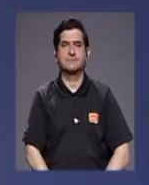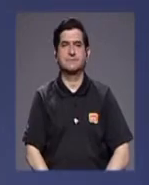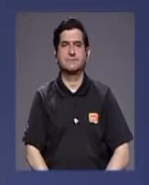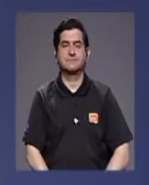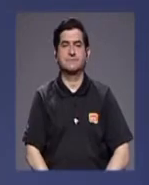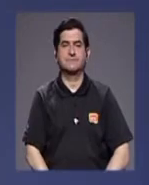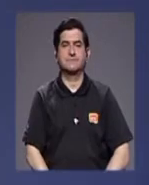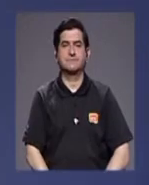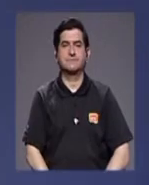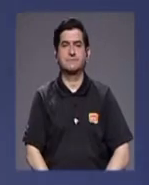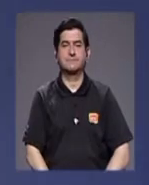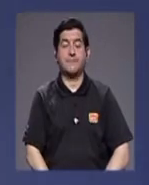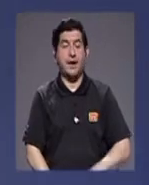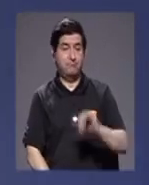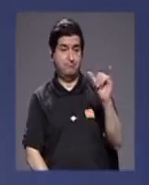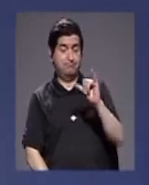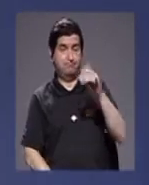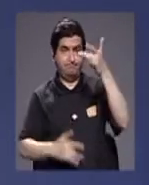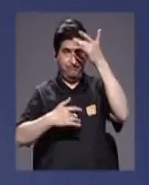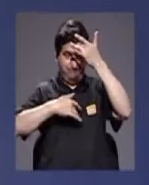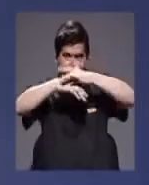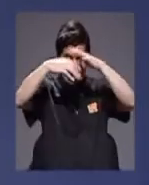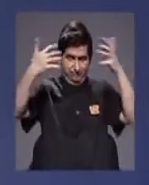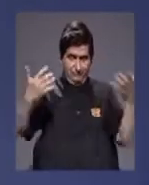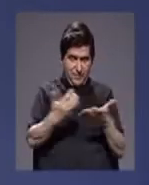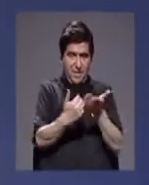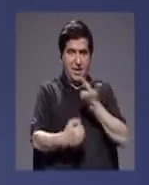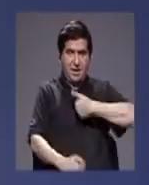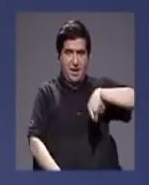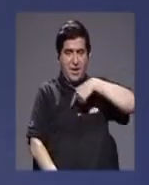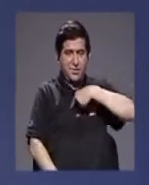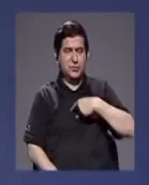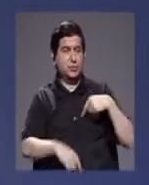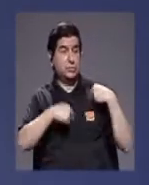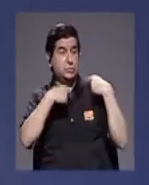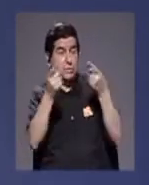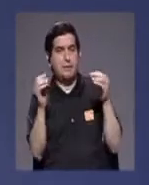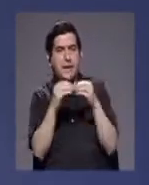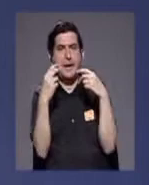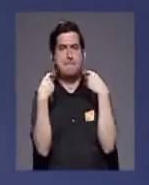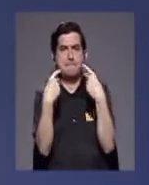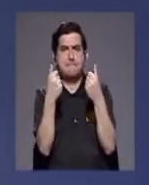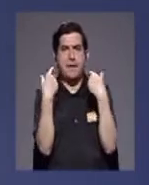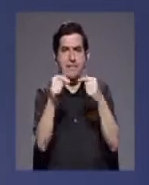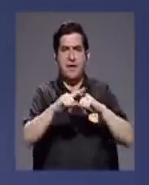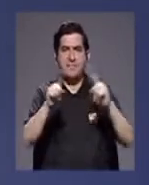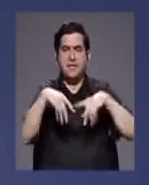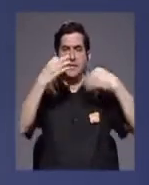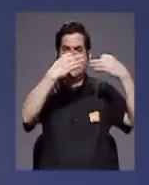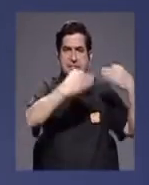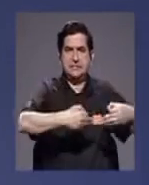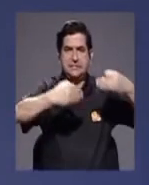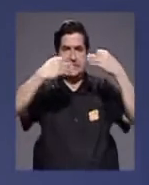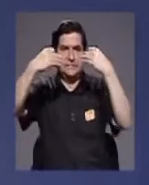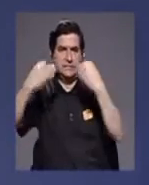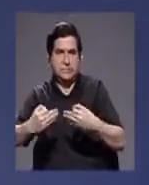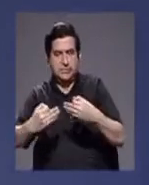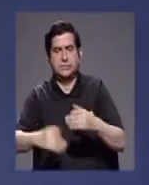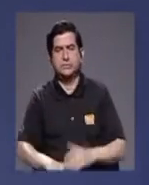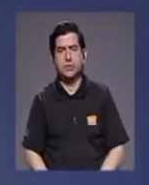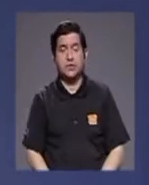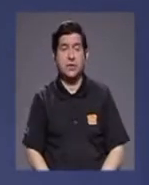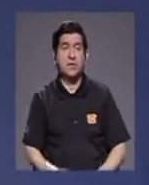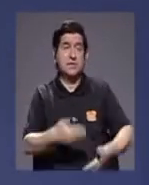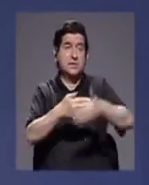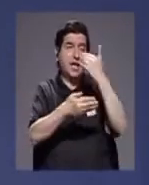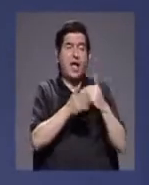cómo también la pandemia nos ha orillado a tomar más rápido una serie de medidas que se